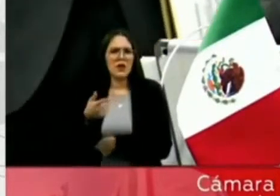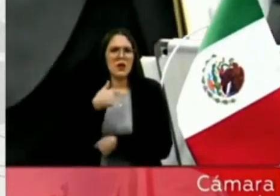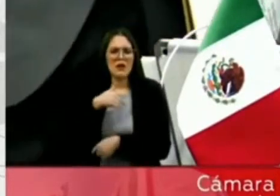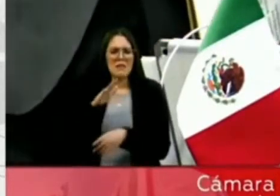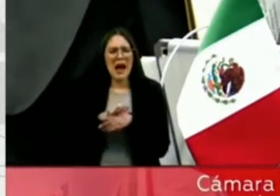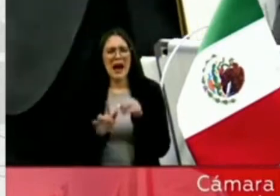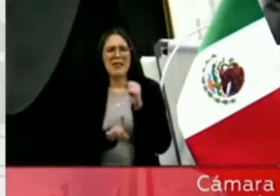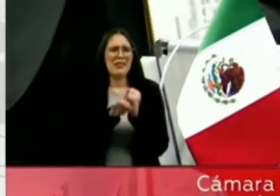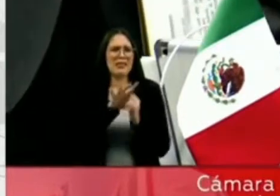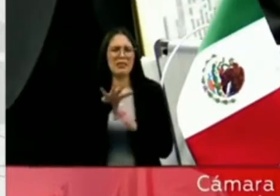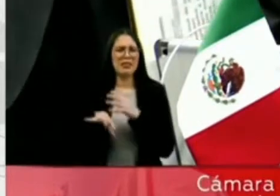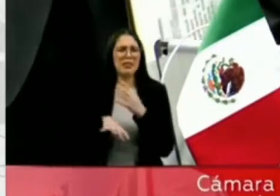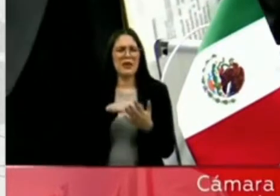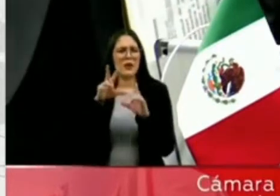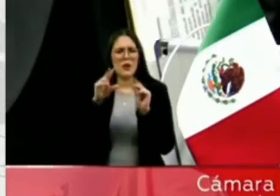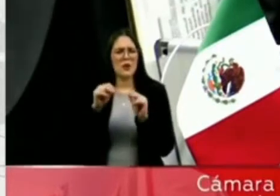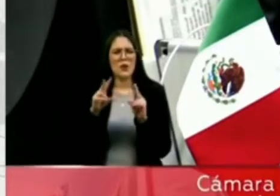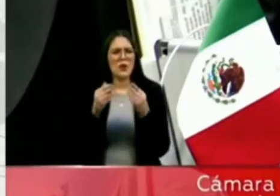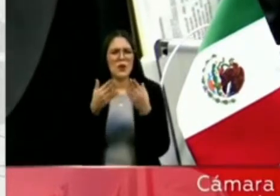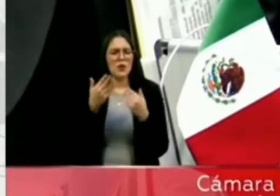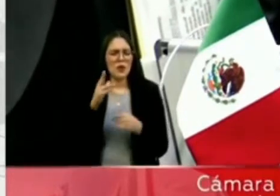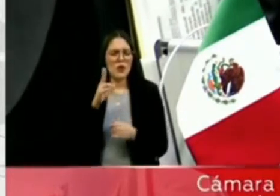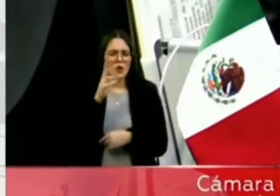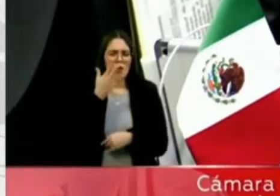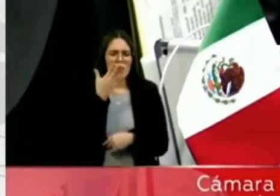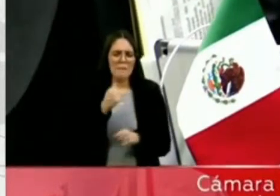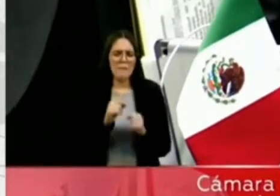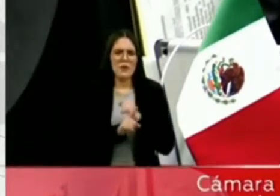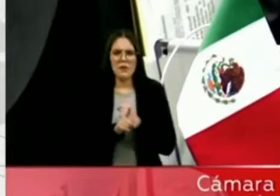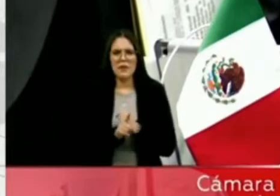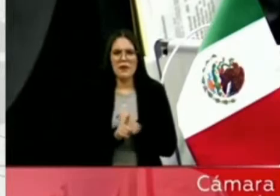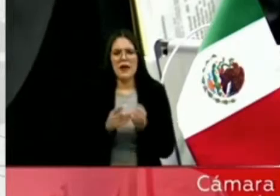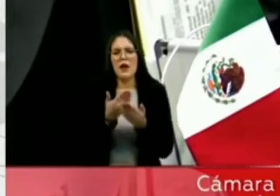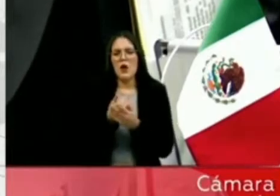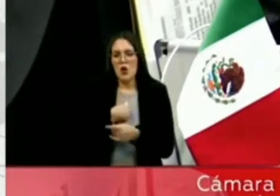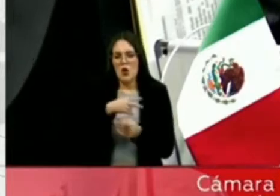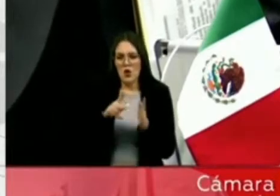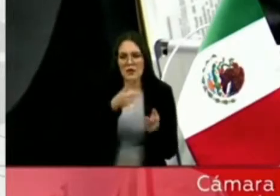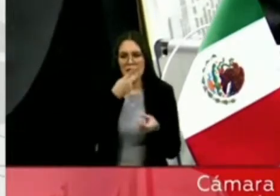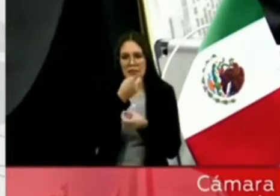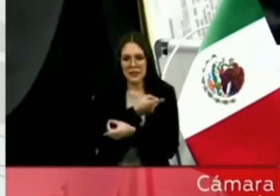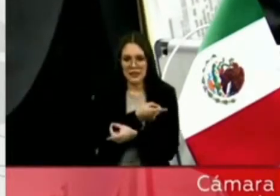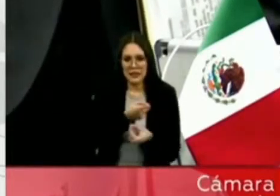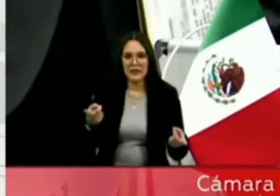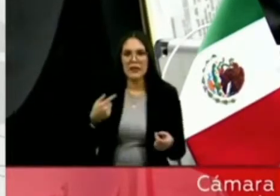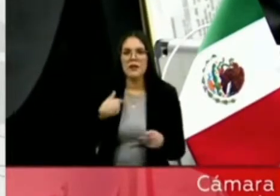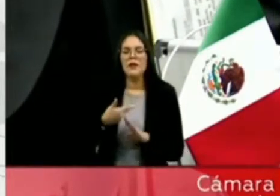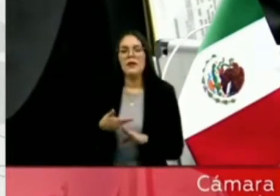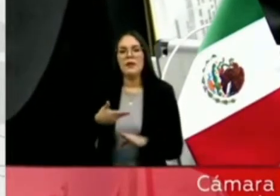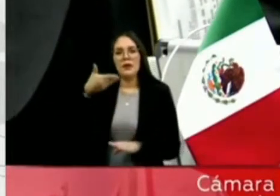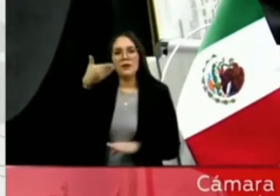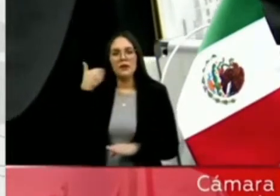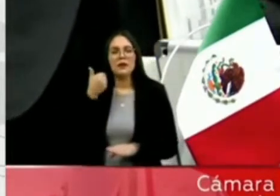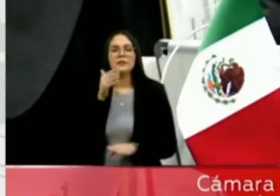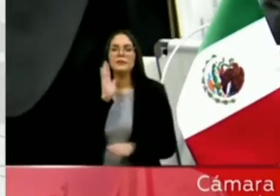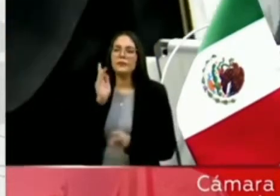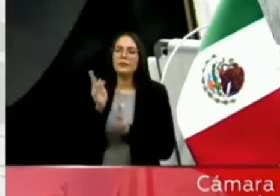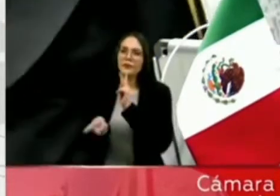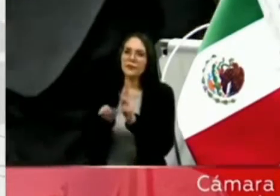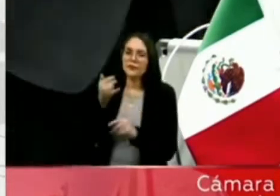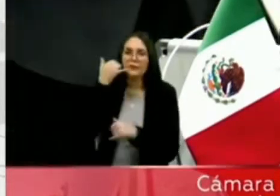meternos en una discusión por ese tema, y quiero insistir que he hablado con el